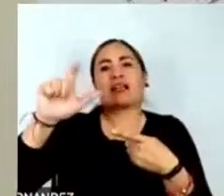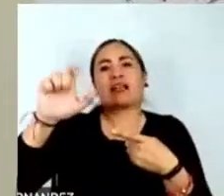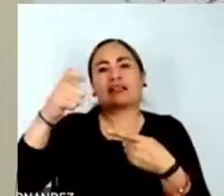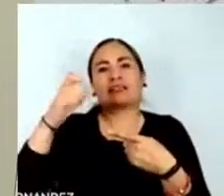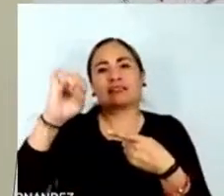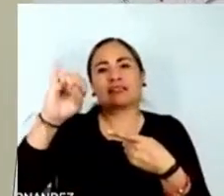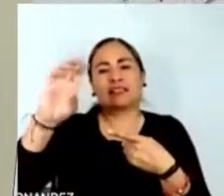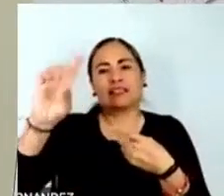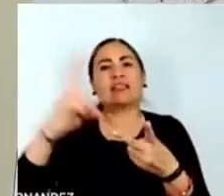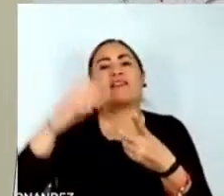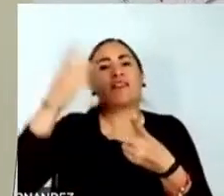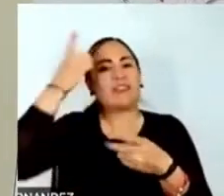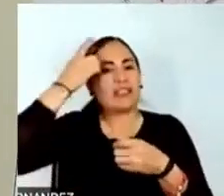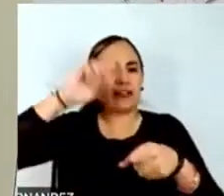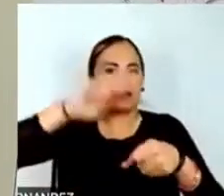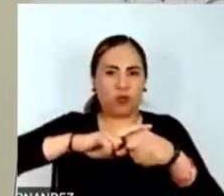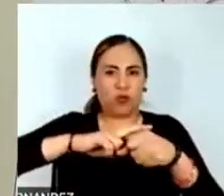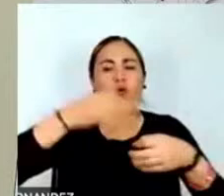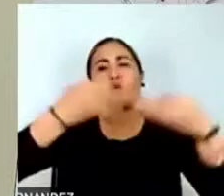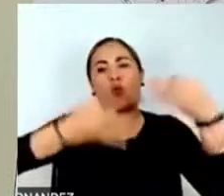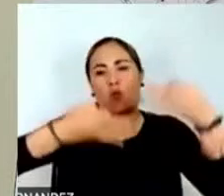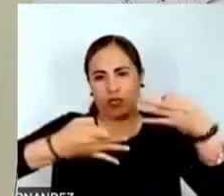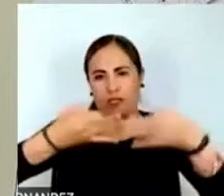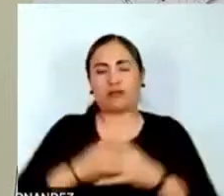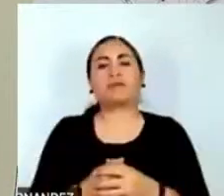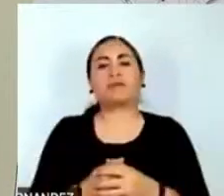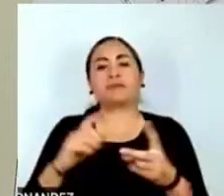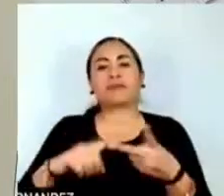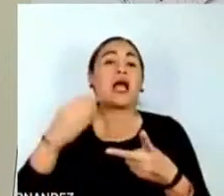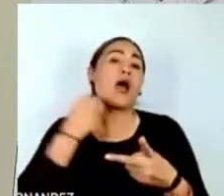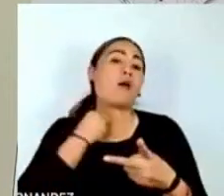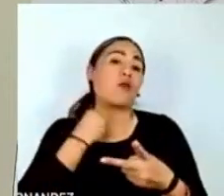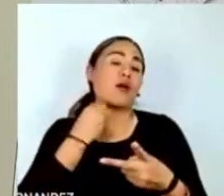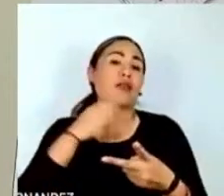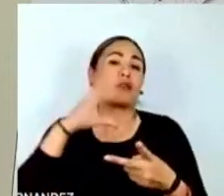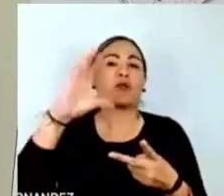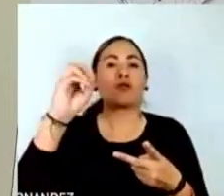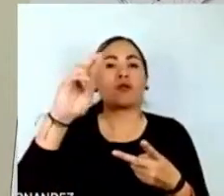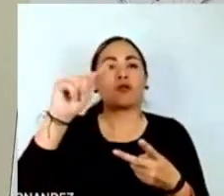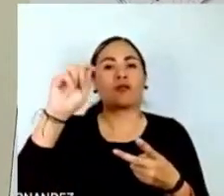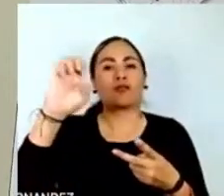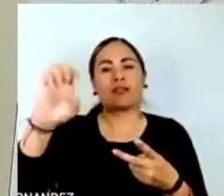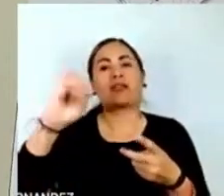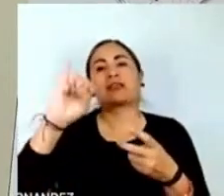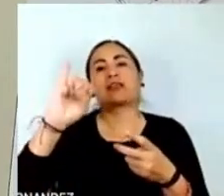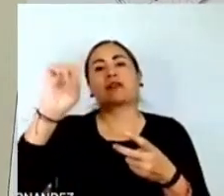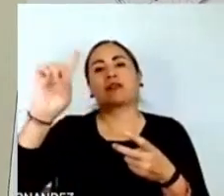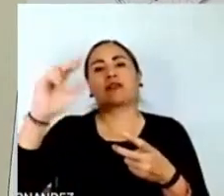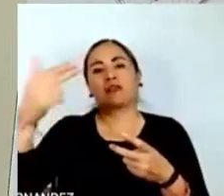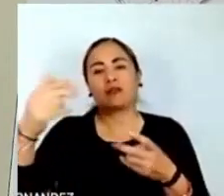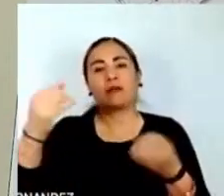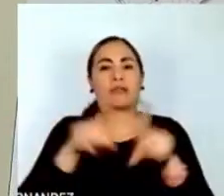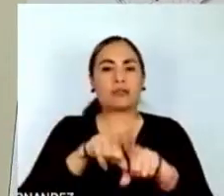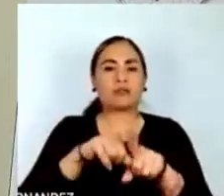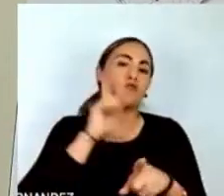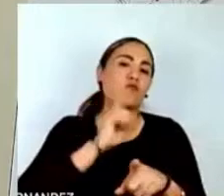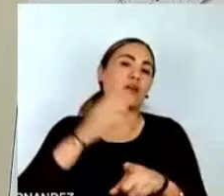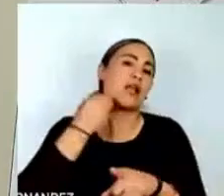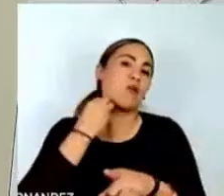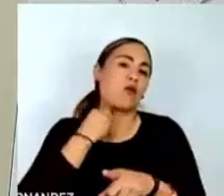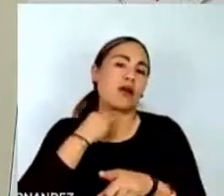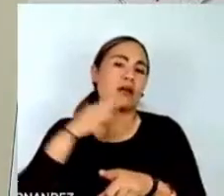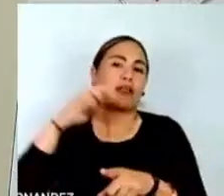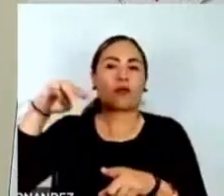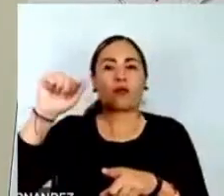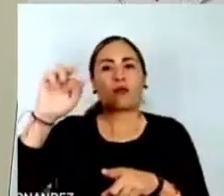jurídico, como ya lo he mencionado, al abogado de la Corte Interamericana Pablo González y a la abogada de la Corte Interamericana Marta Cabrera.